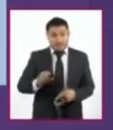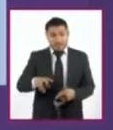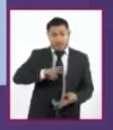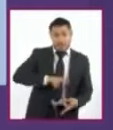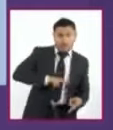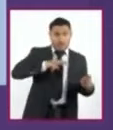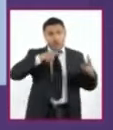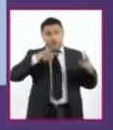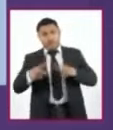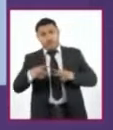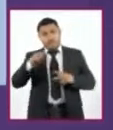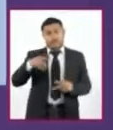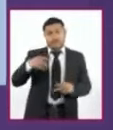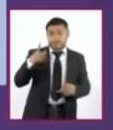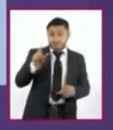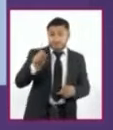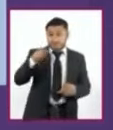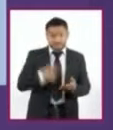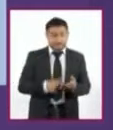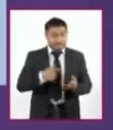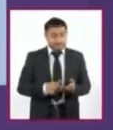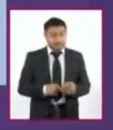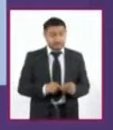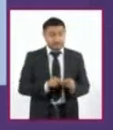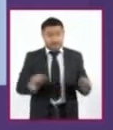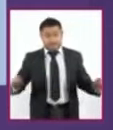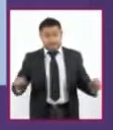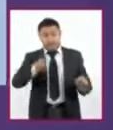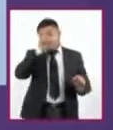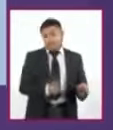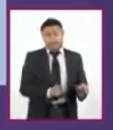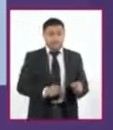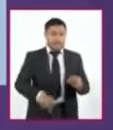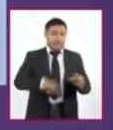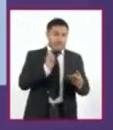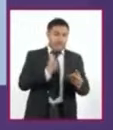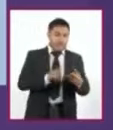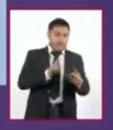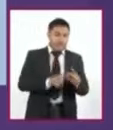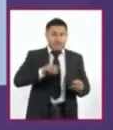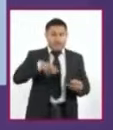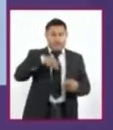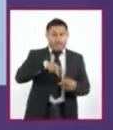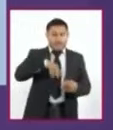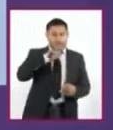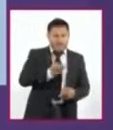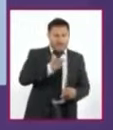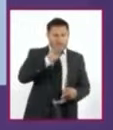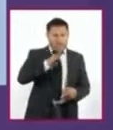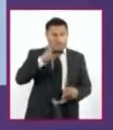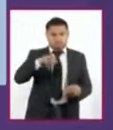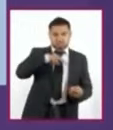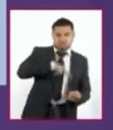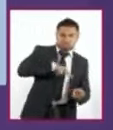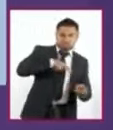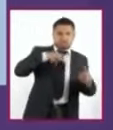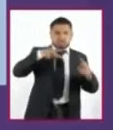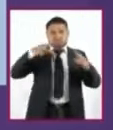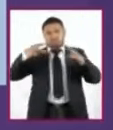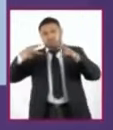grados con respecto al punto H. Opción C, rotación del triángulo ABC con giro de